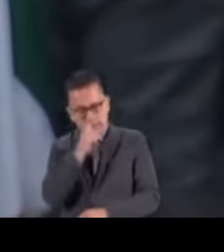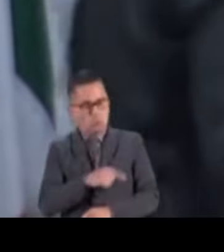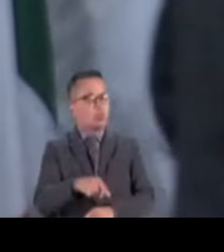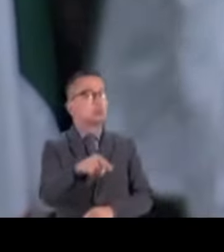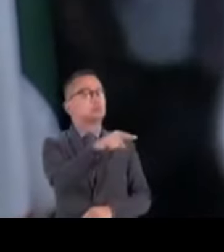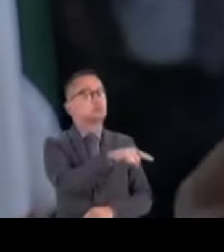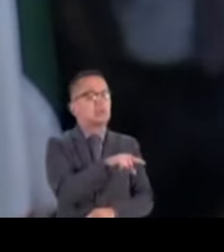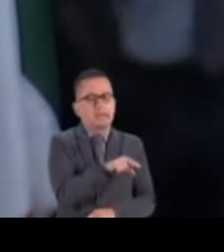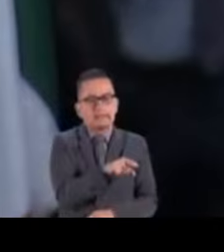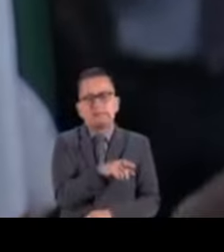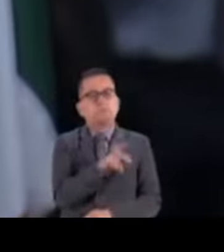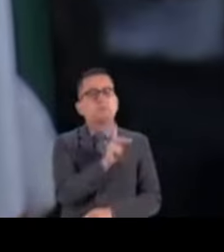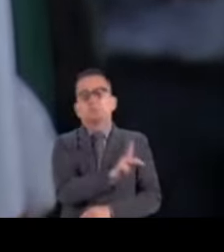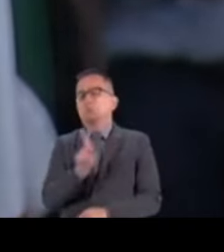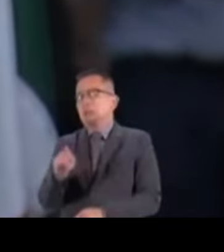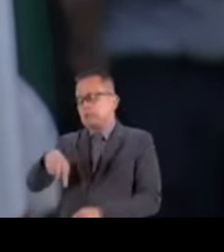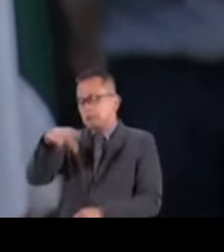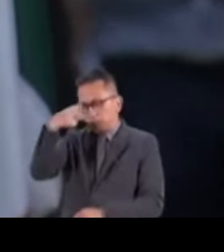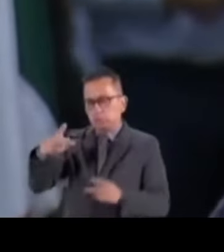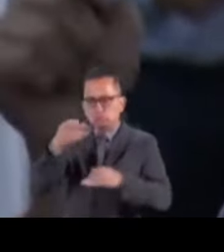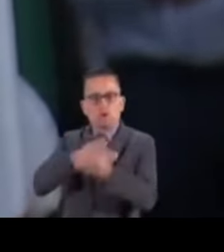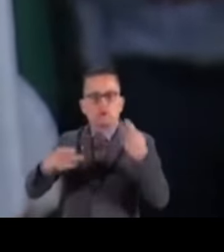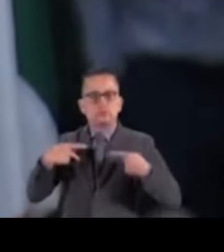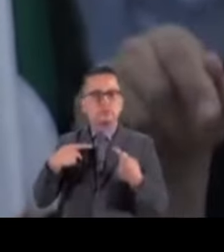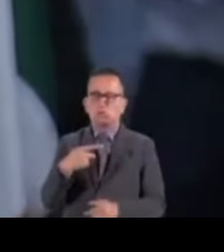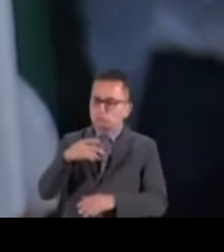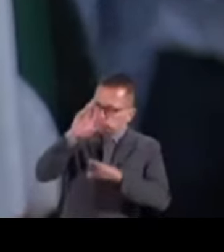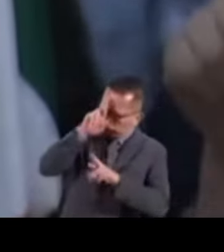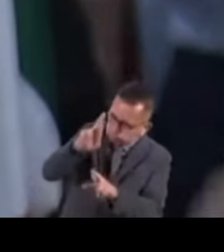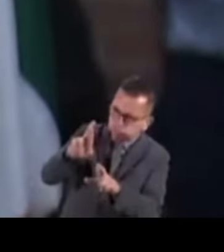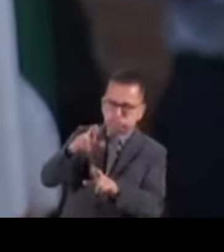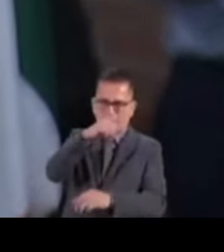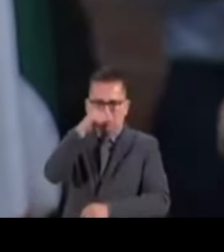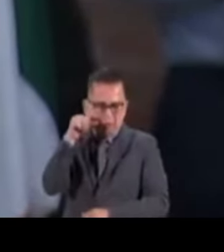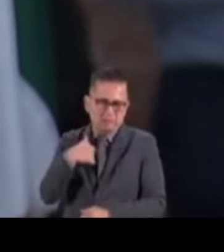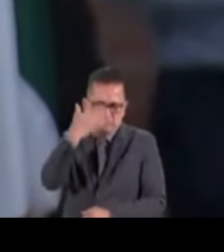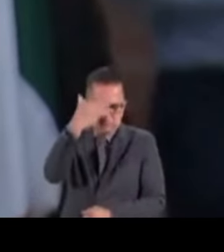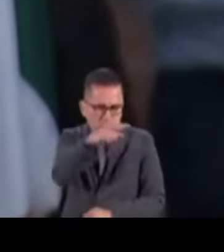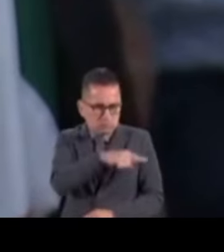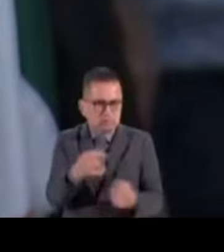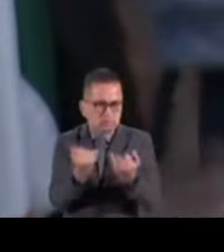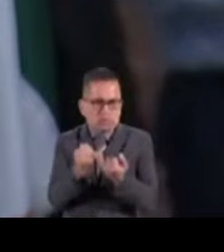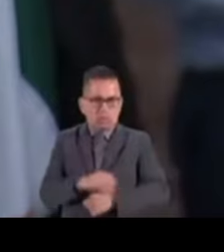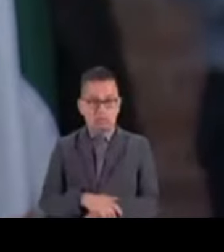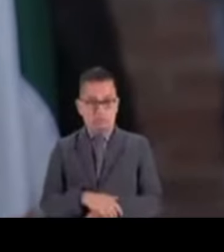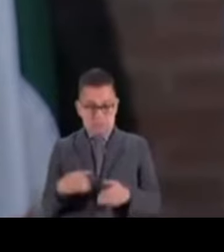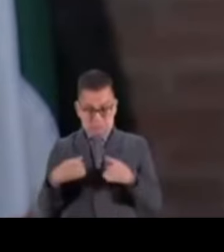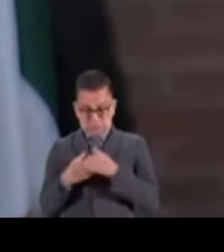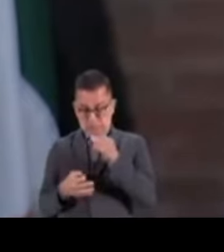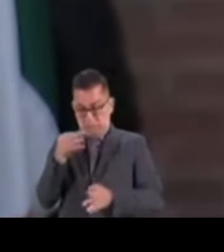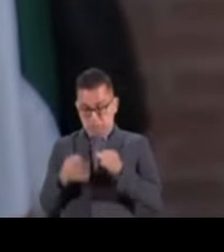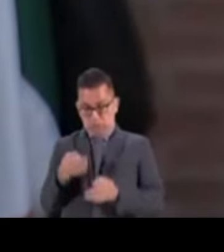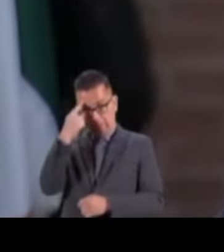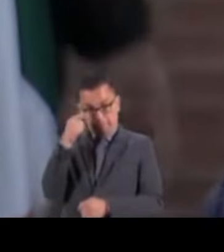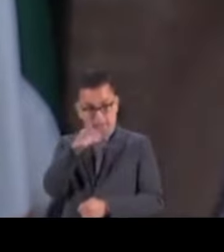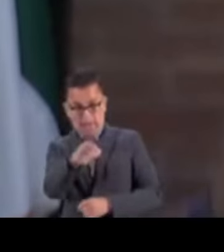todo mexicano bien nacido el ejemplo de Benito Juárez. Este tribunal de disciplina judicial atenta contra